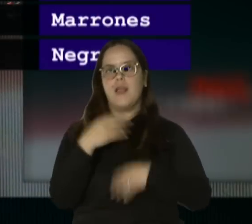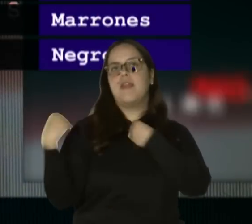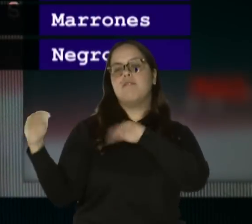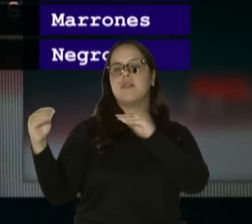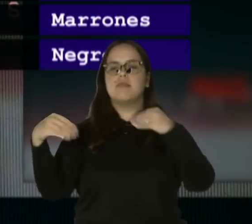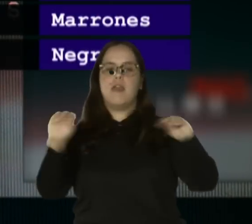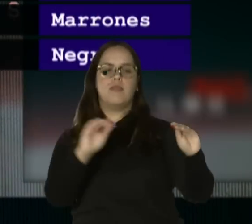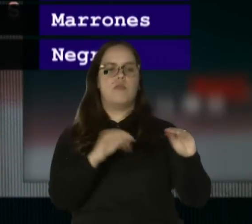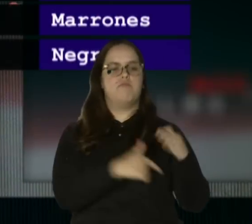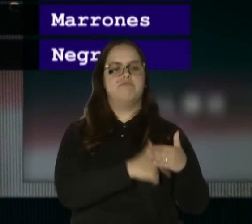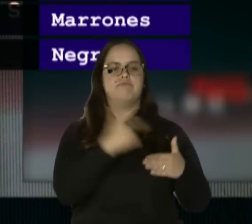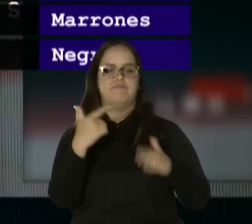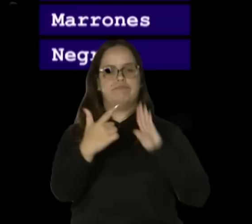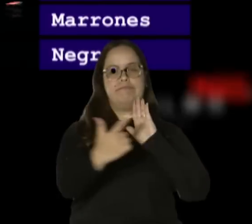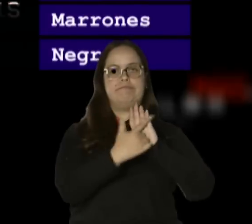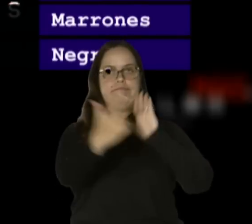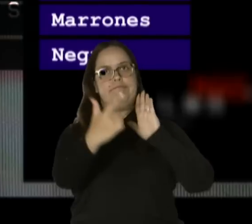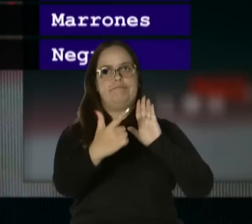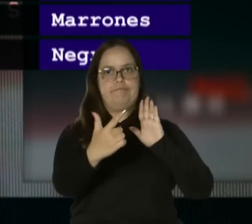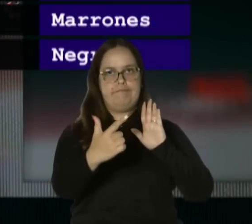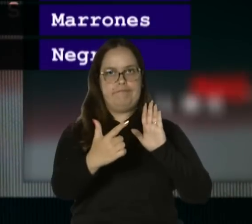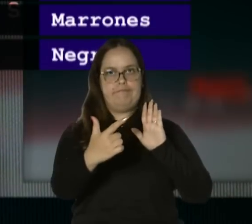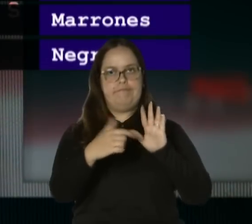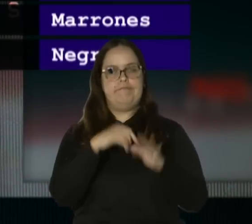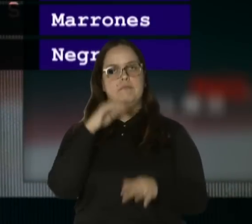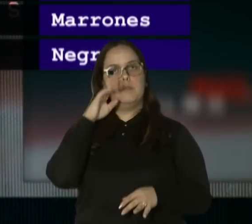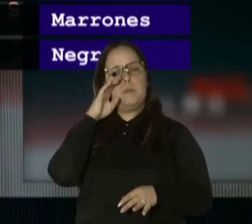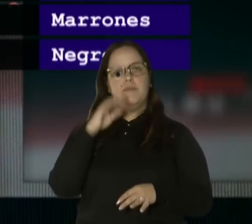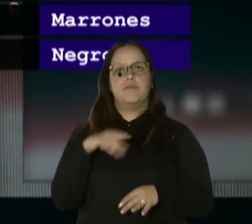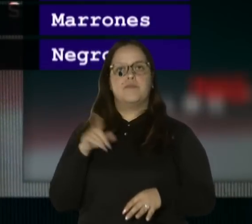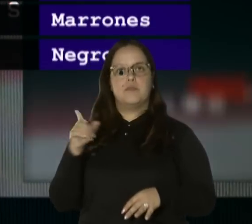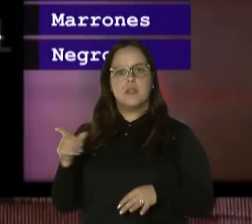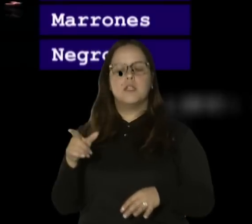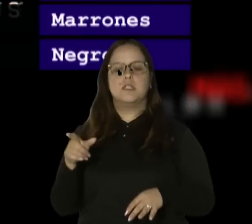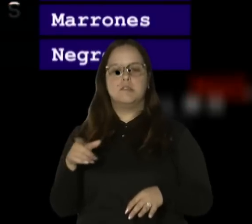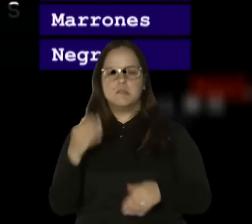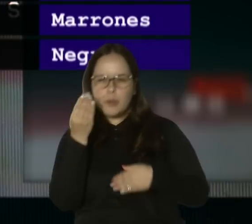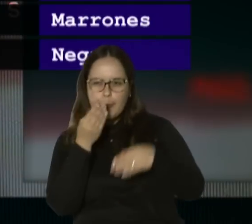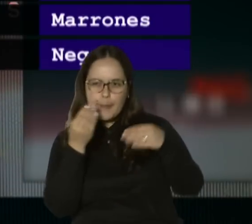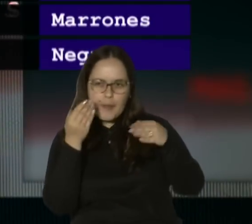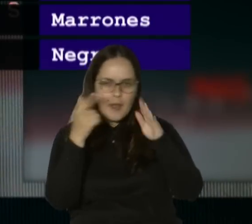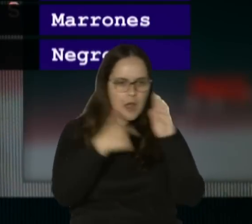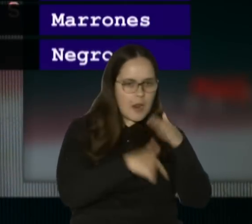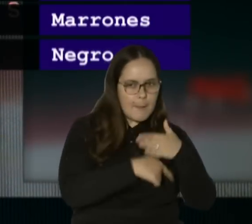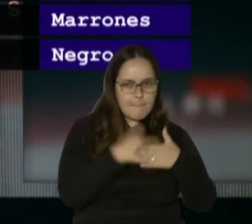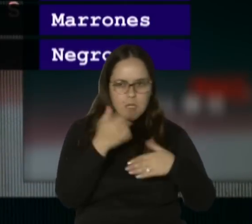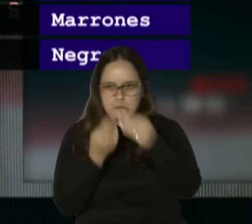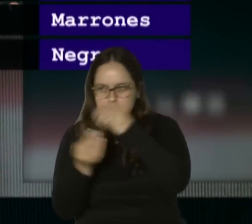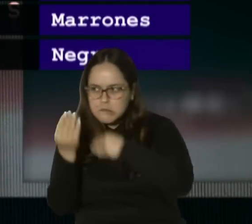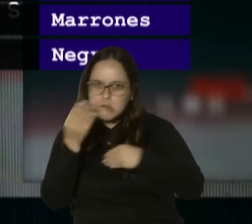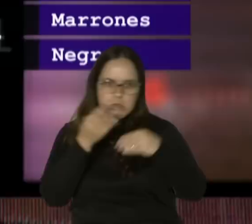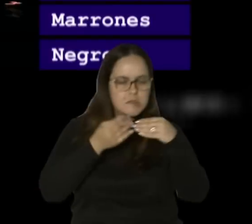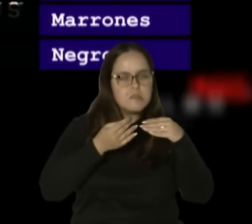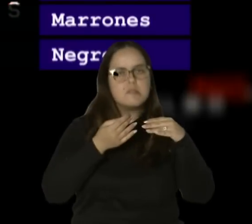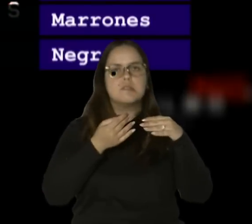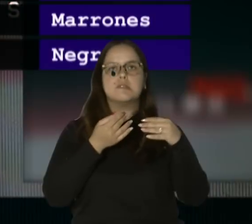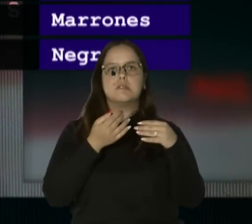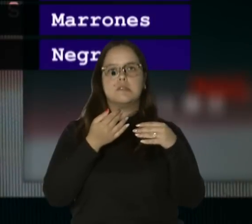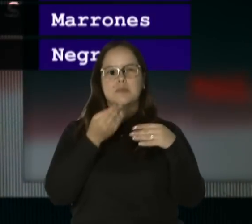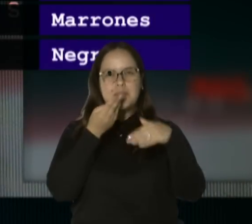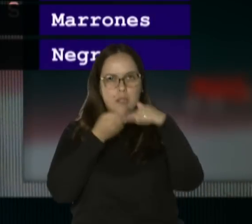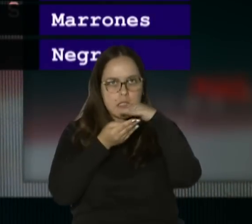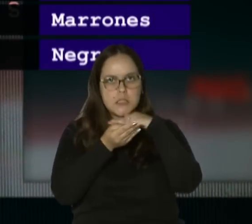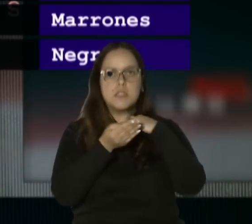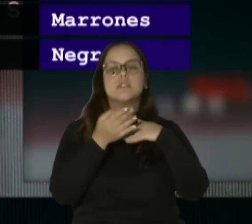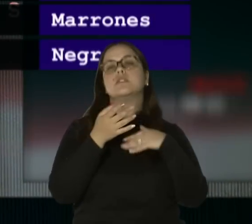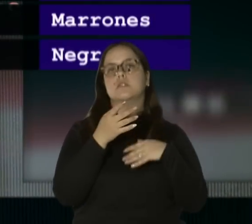y municiones. Una organización de vendedores de armas sin narcotráfico era parte de esta misma. Nos indica el U.S. Marshall